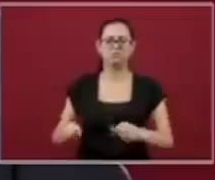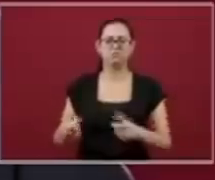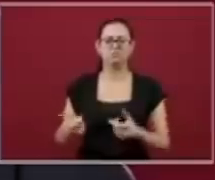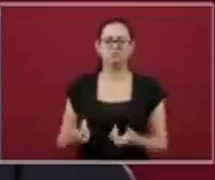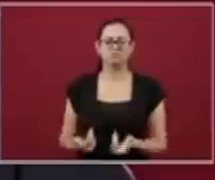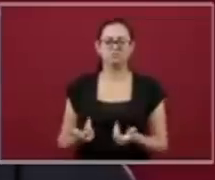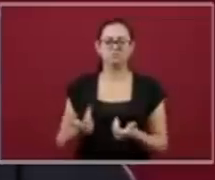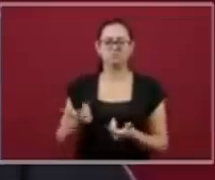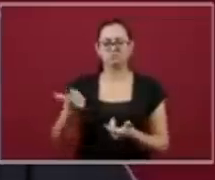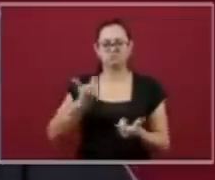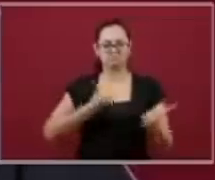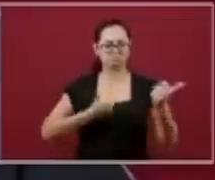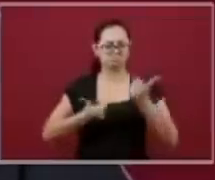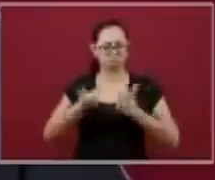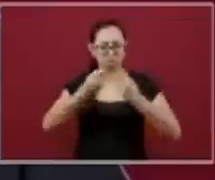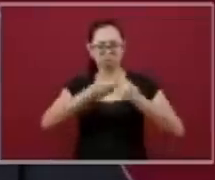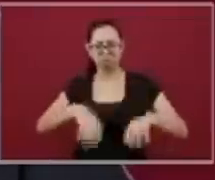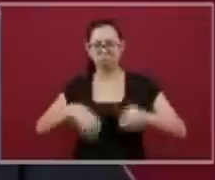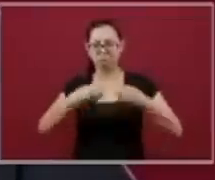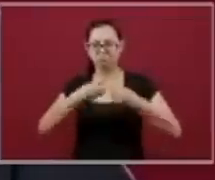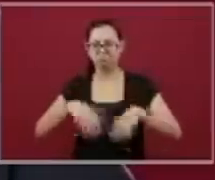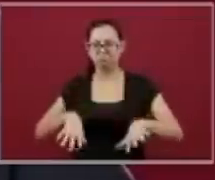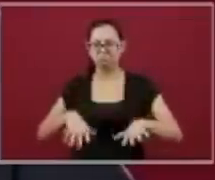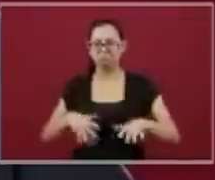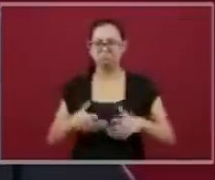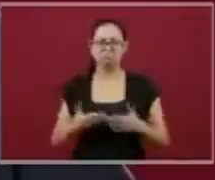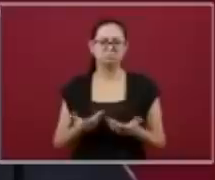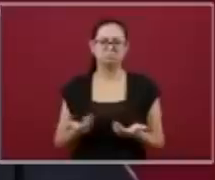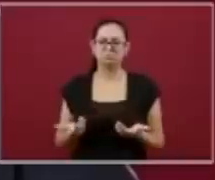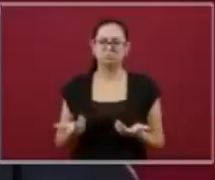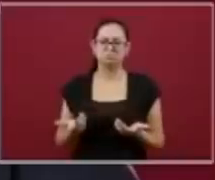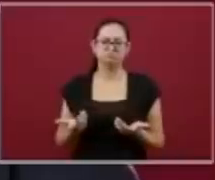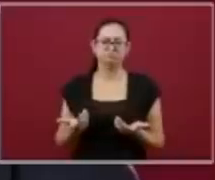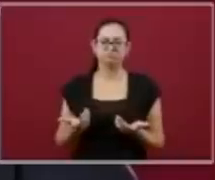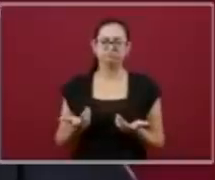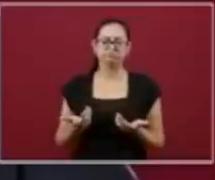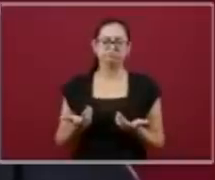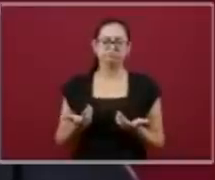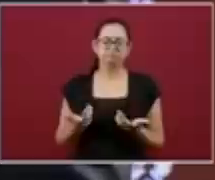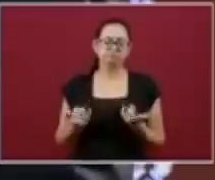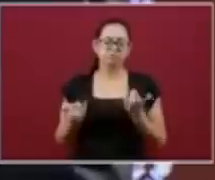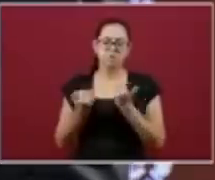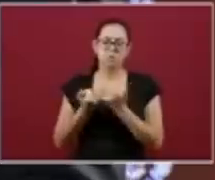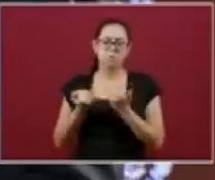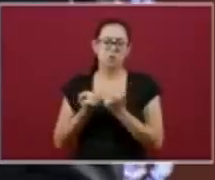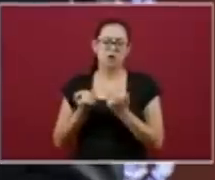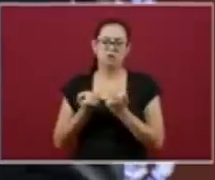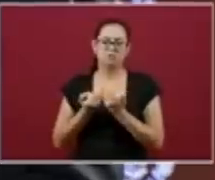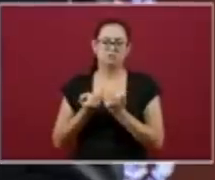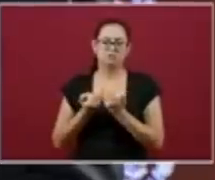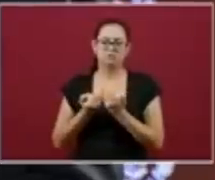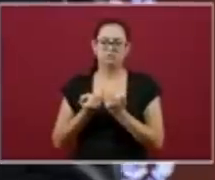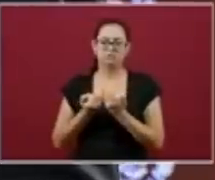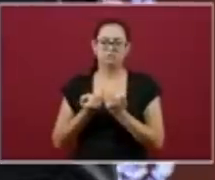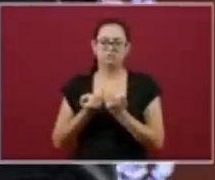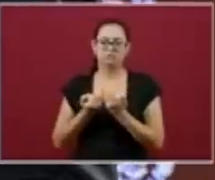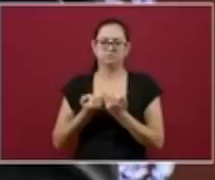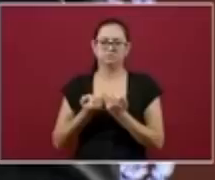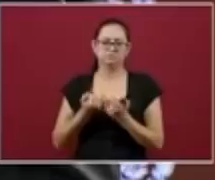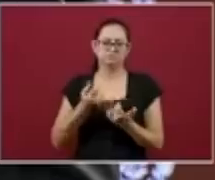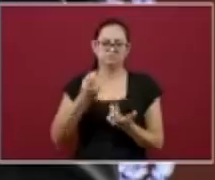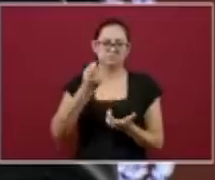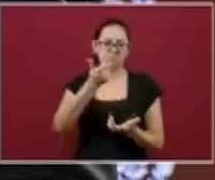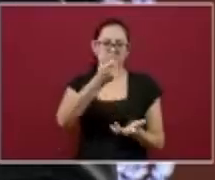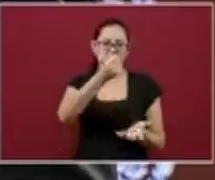se deja de percibir es como todo lo que no ingresa,